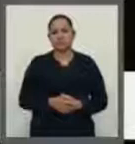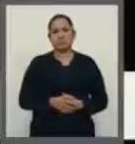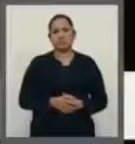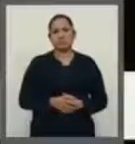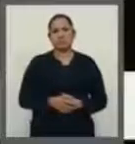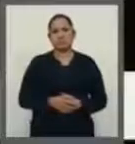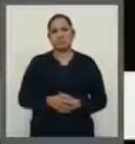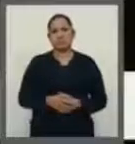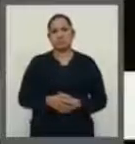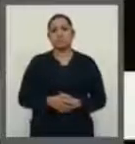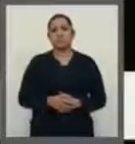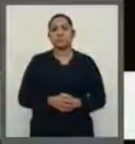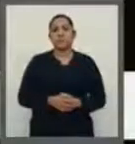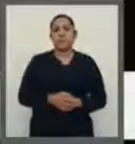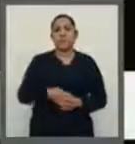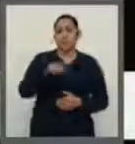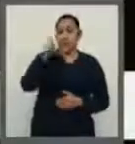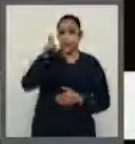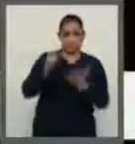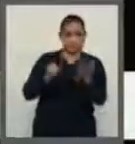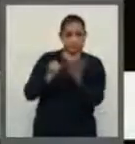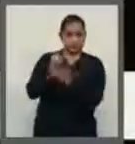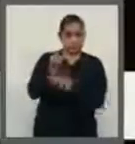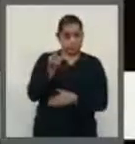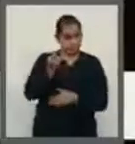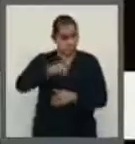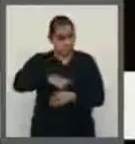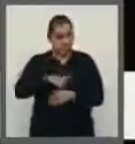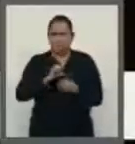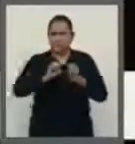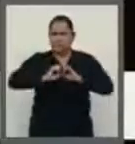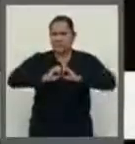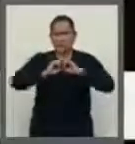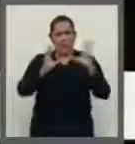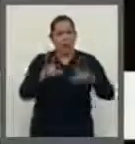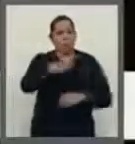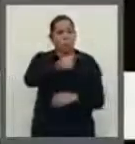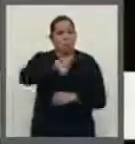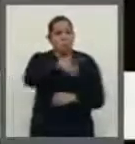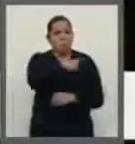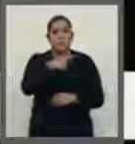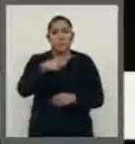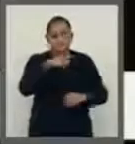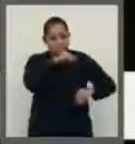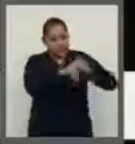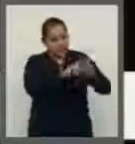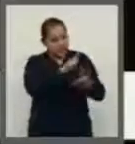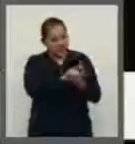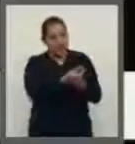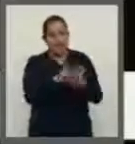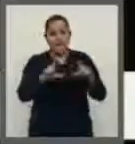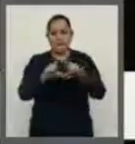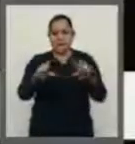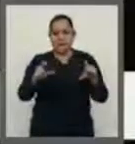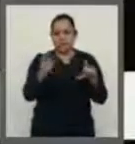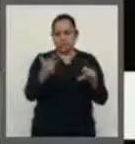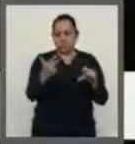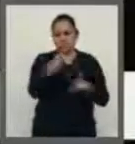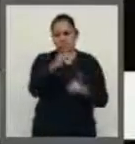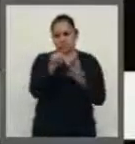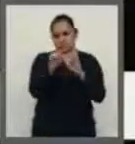El mandato es muy claro. Tenemos que legislar el párrafo octavo del artículo